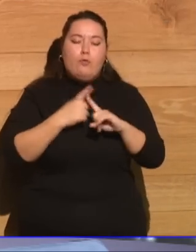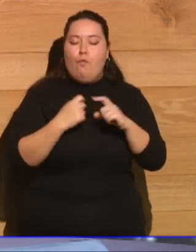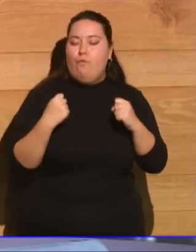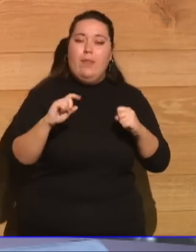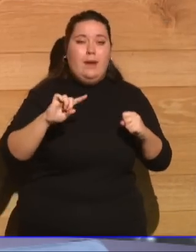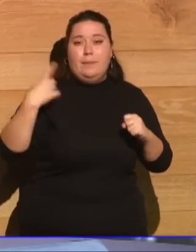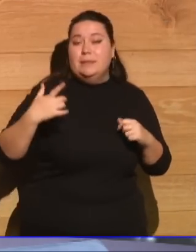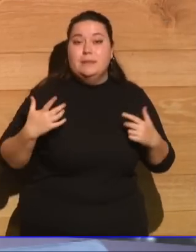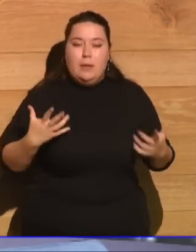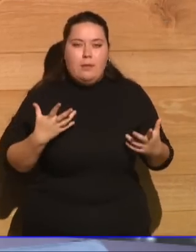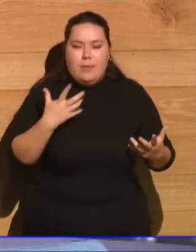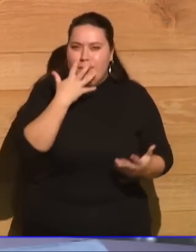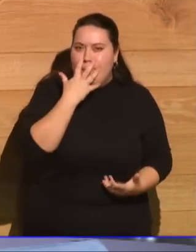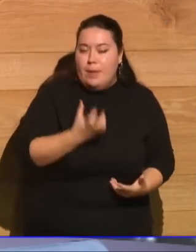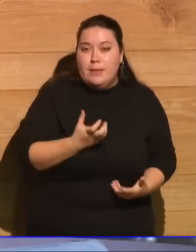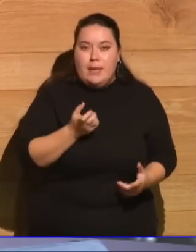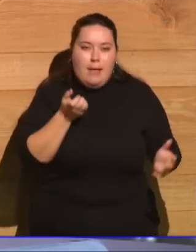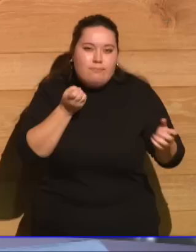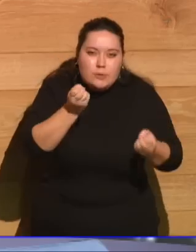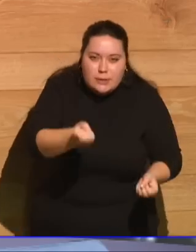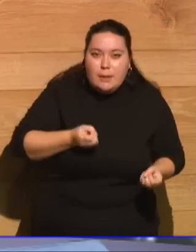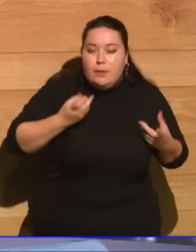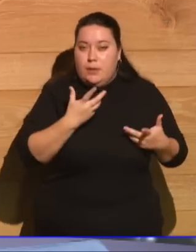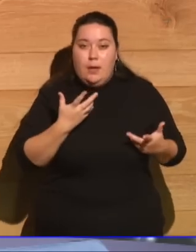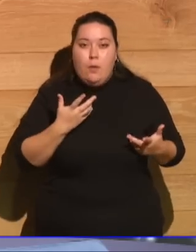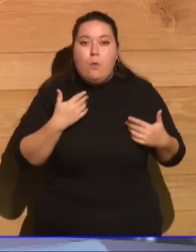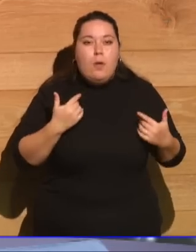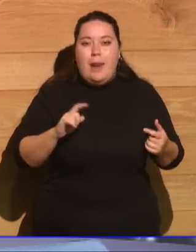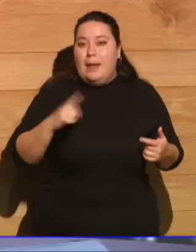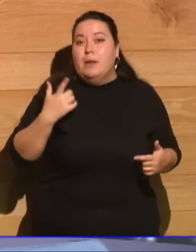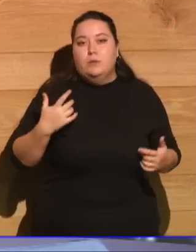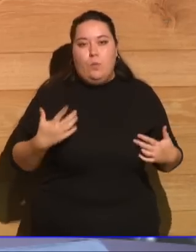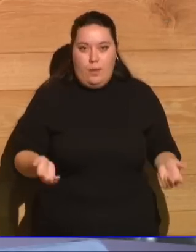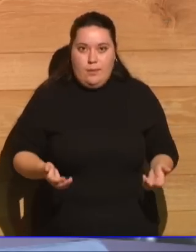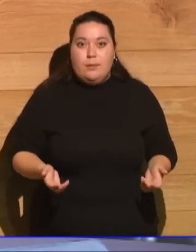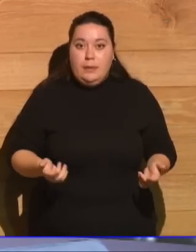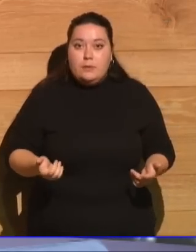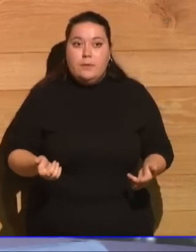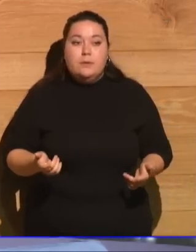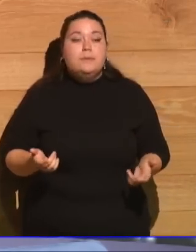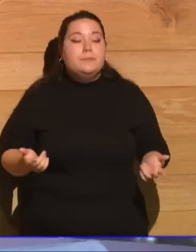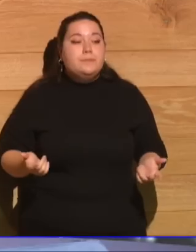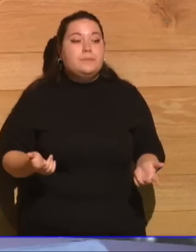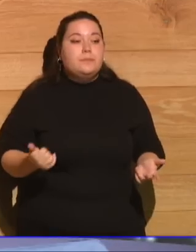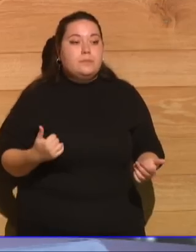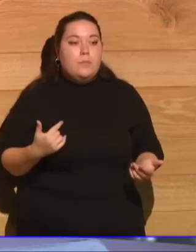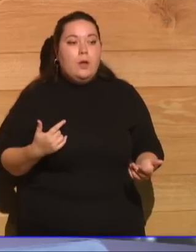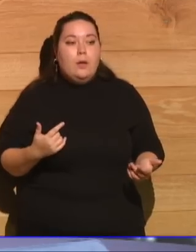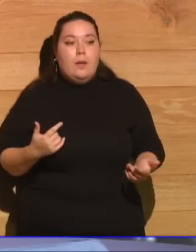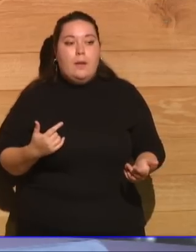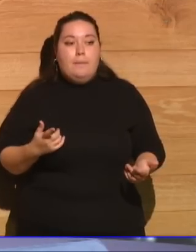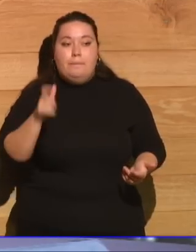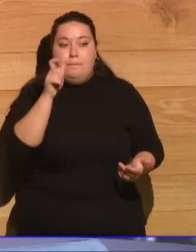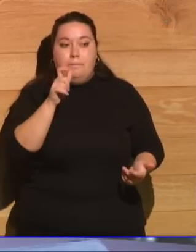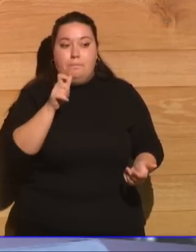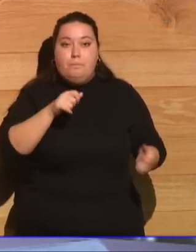fuerza dramática y narrativa posible. Bien, eso normalmente no servirá a la verdad y en este caso además no lo hace. El propio